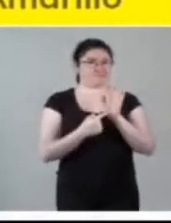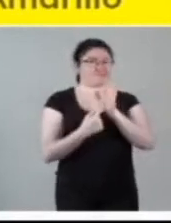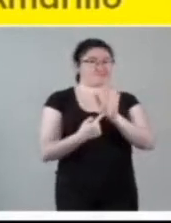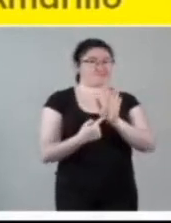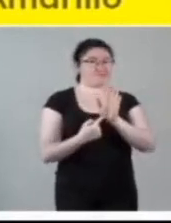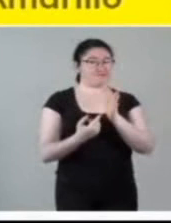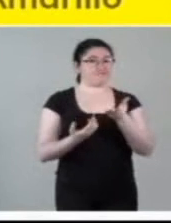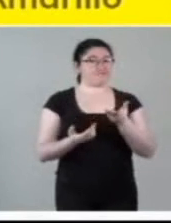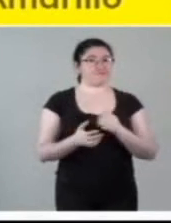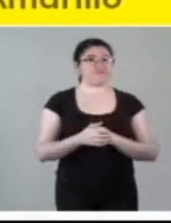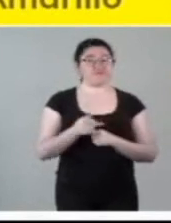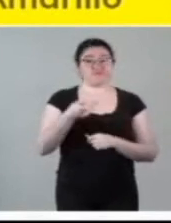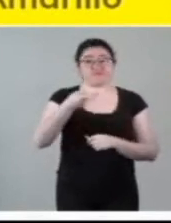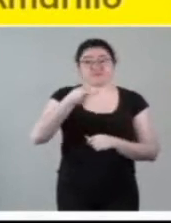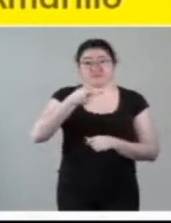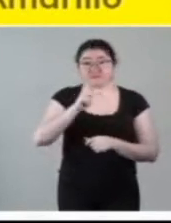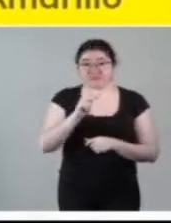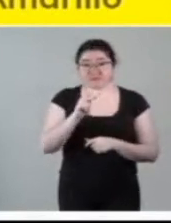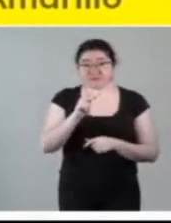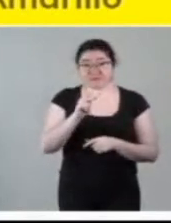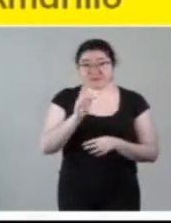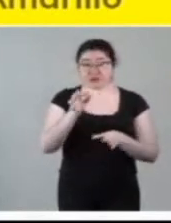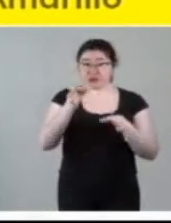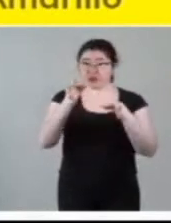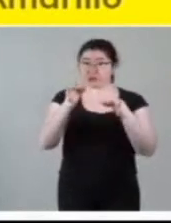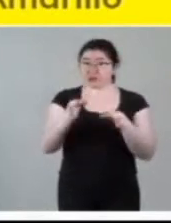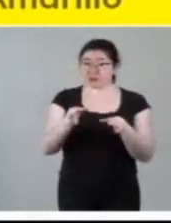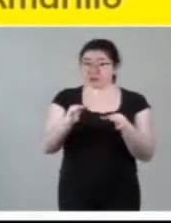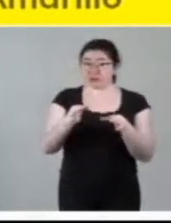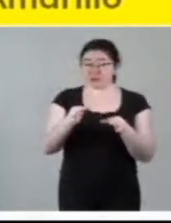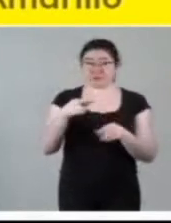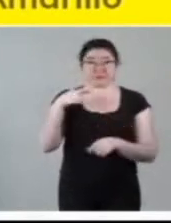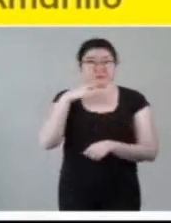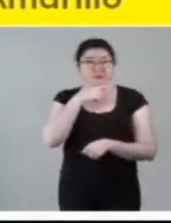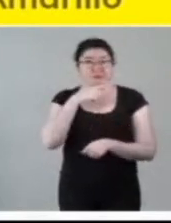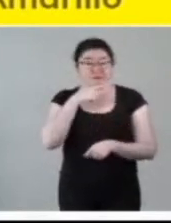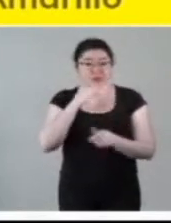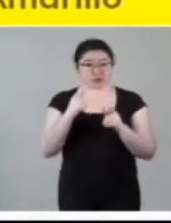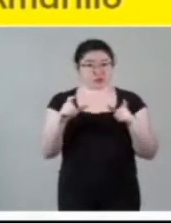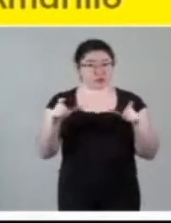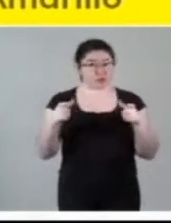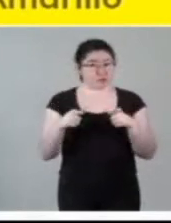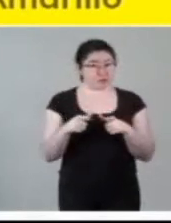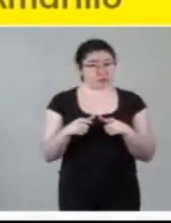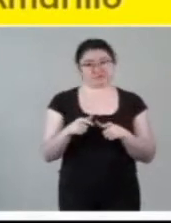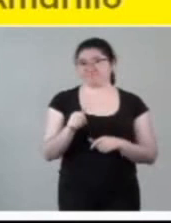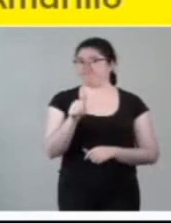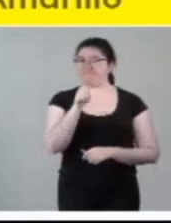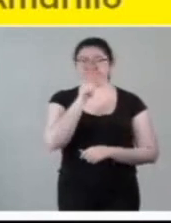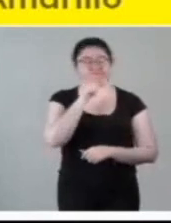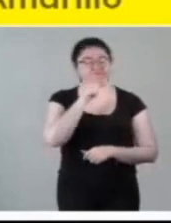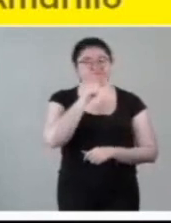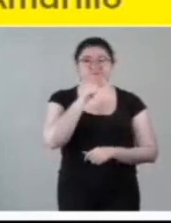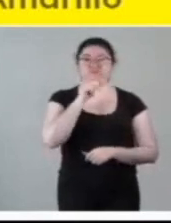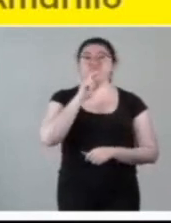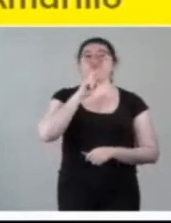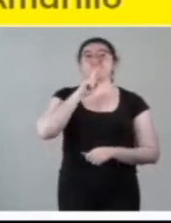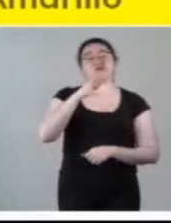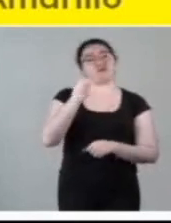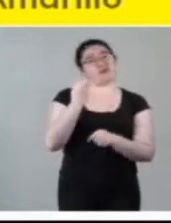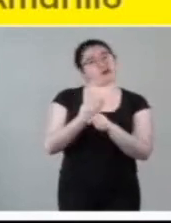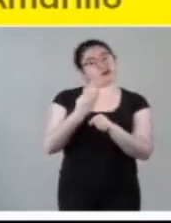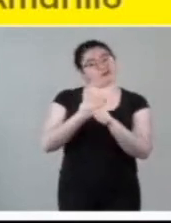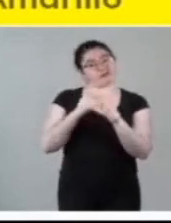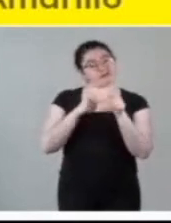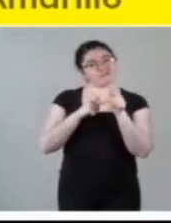no ha disminuido a una velocidad mayor y es preferible quedarnos en esta